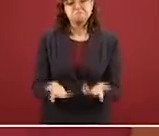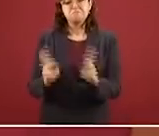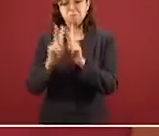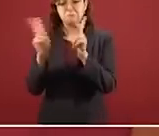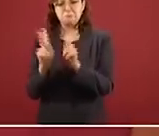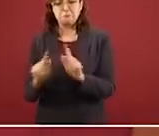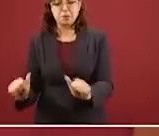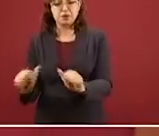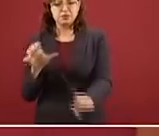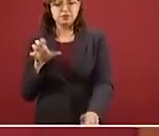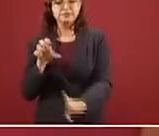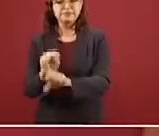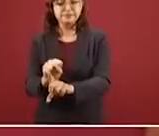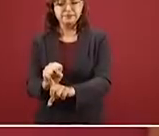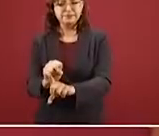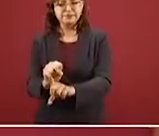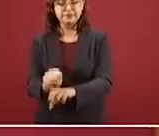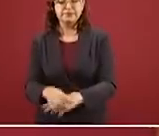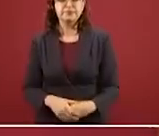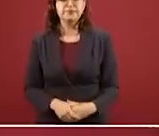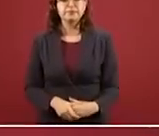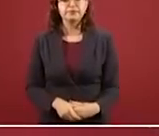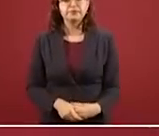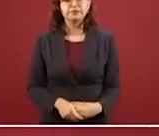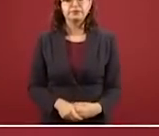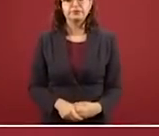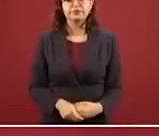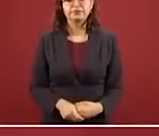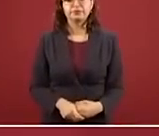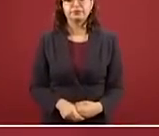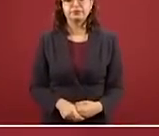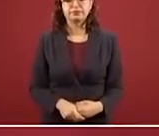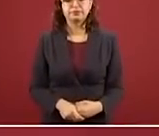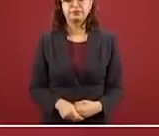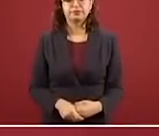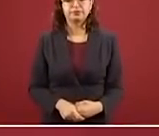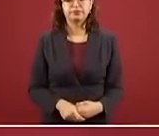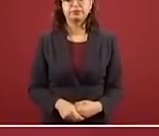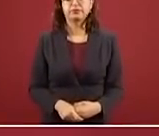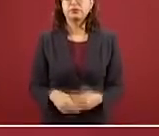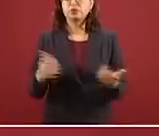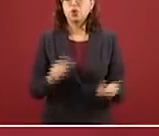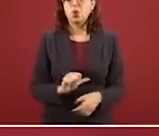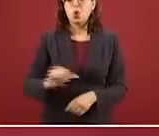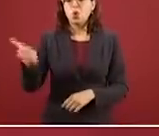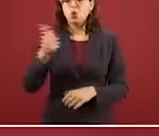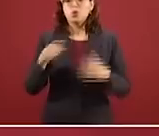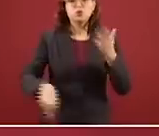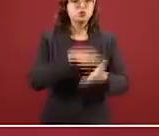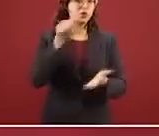en otros lugares en donde mantienen la misma política.